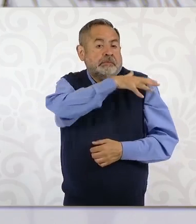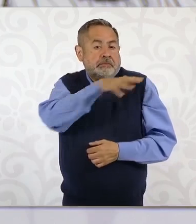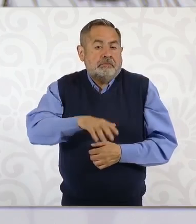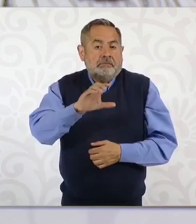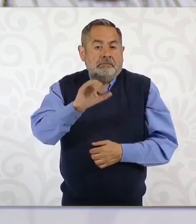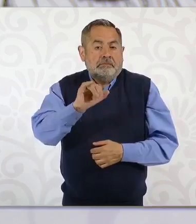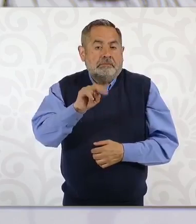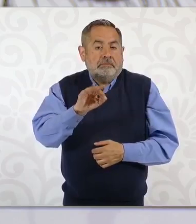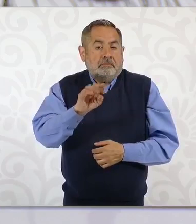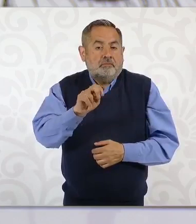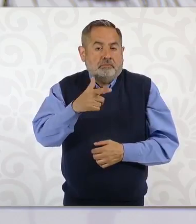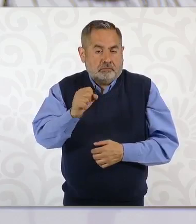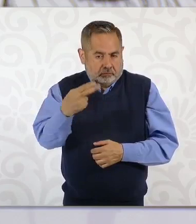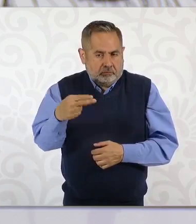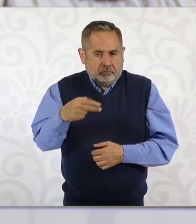Unidos, pues hubo